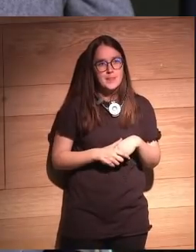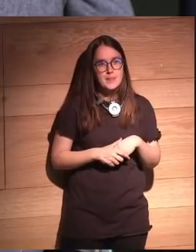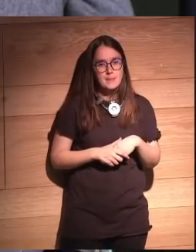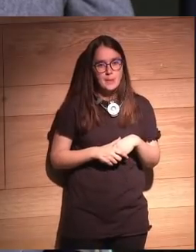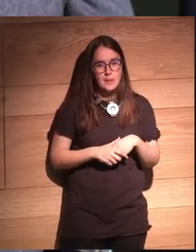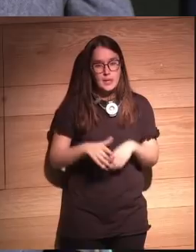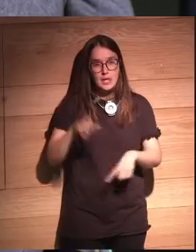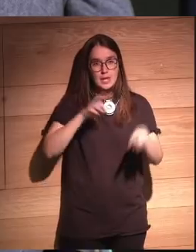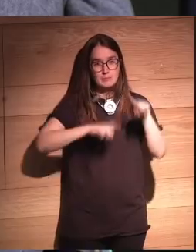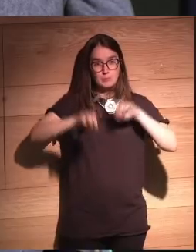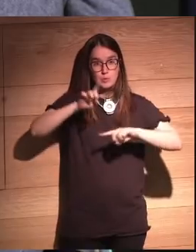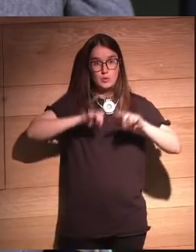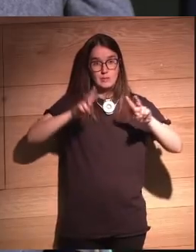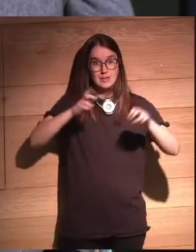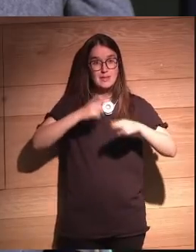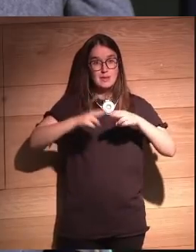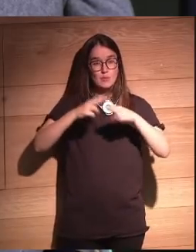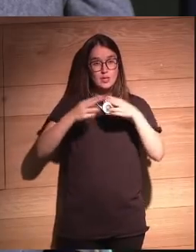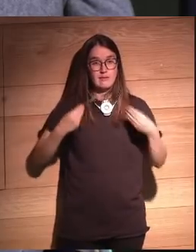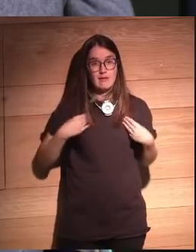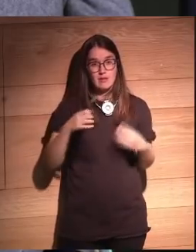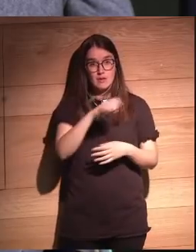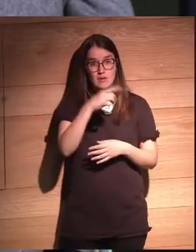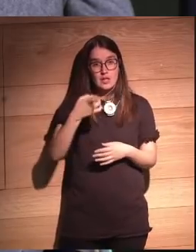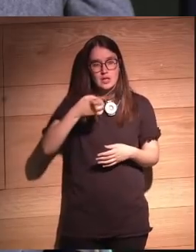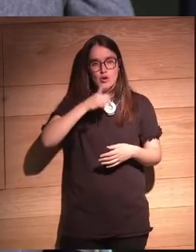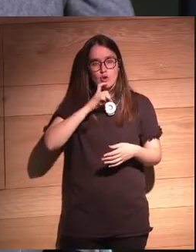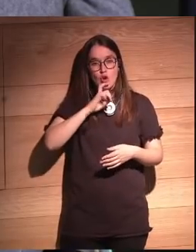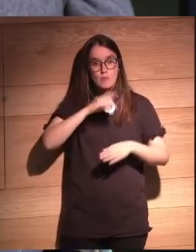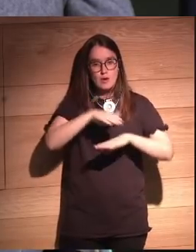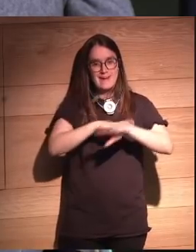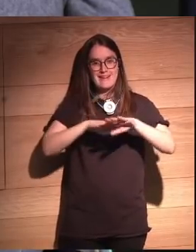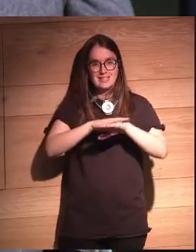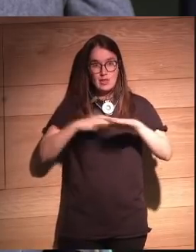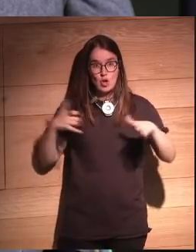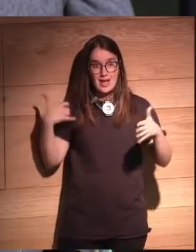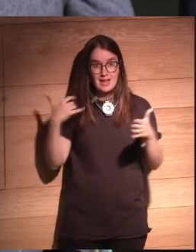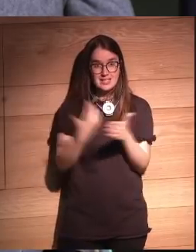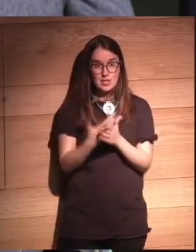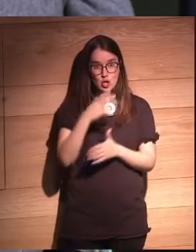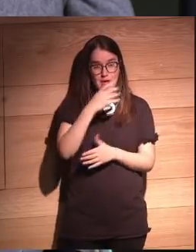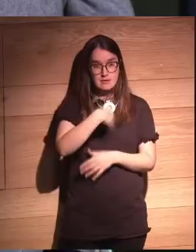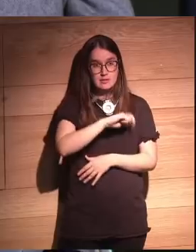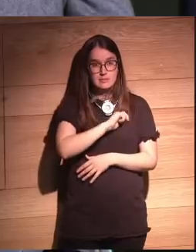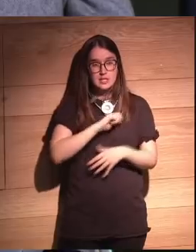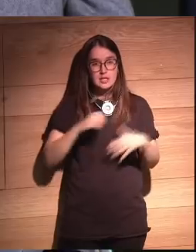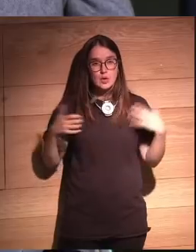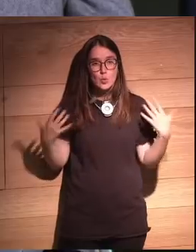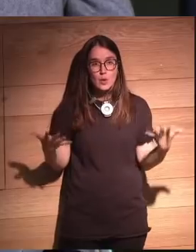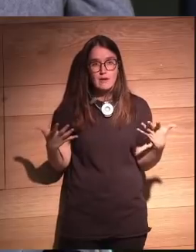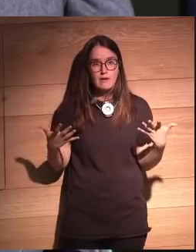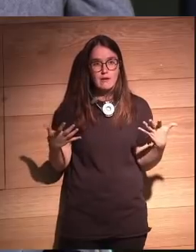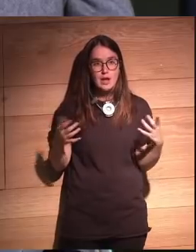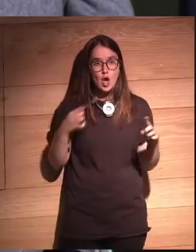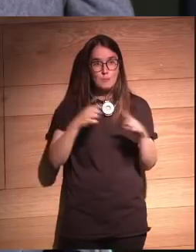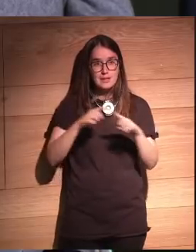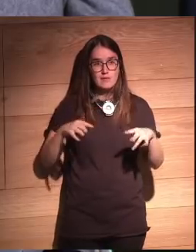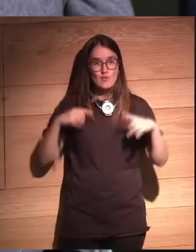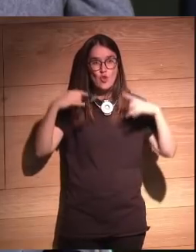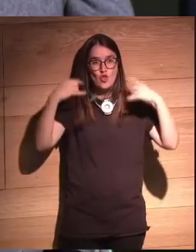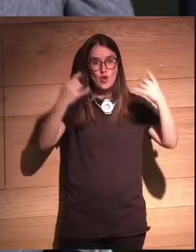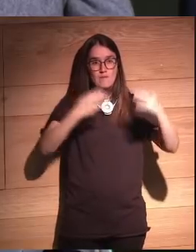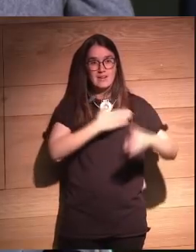Parte del problema de la política de vivienda y de cómo ha estado el Estado hasta ahora en este país es el doble objetivo